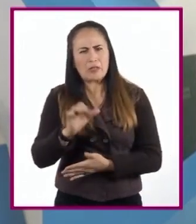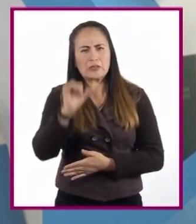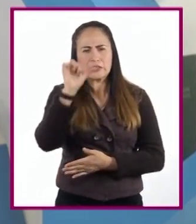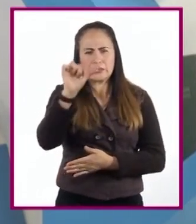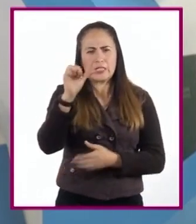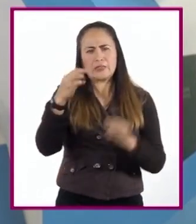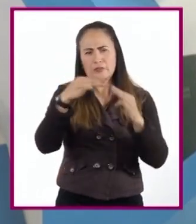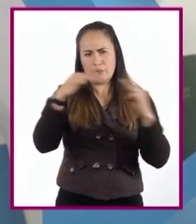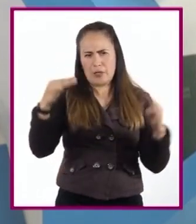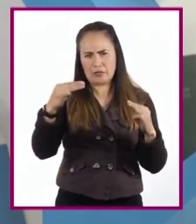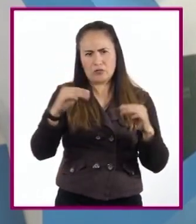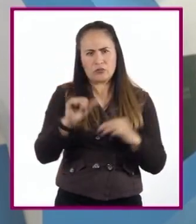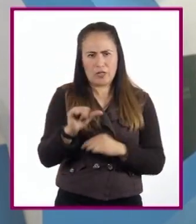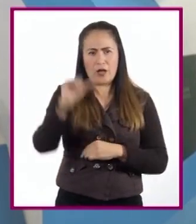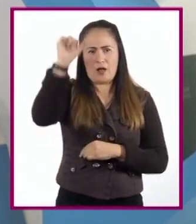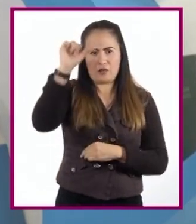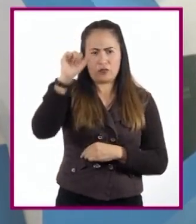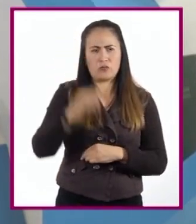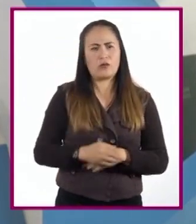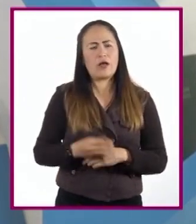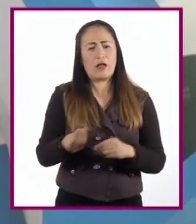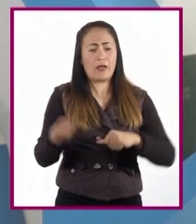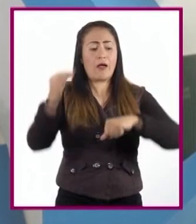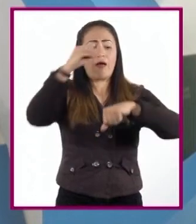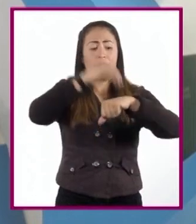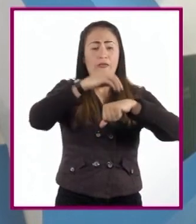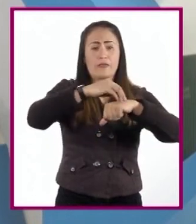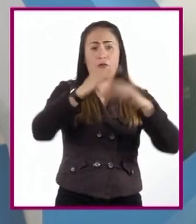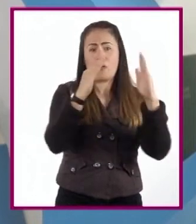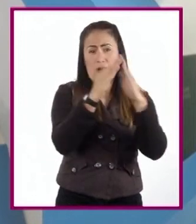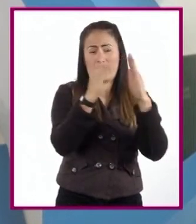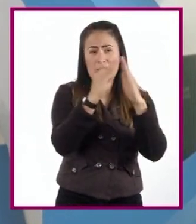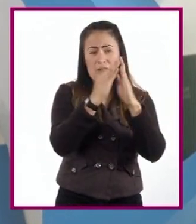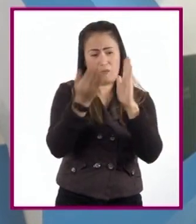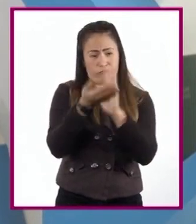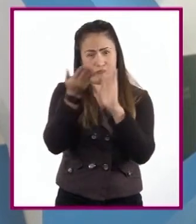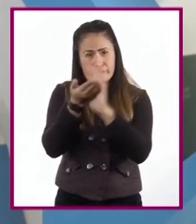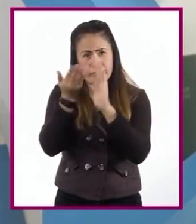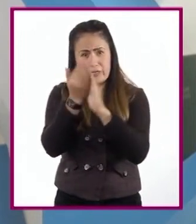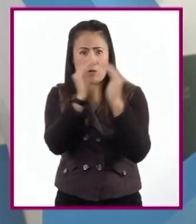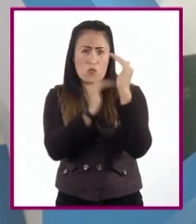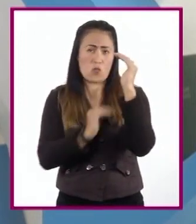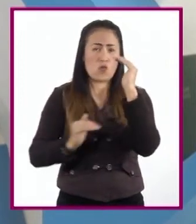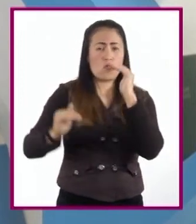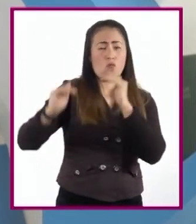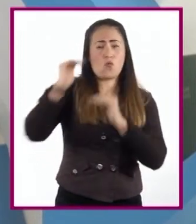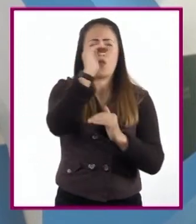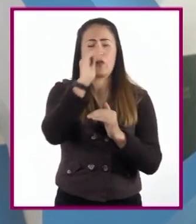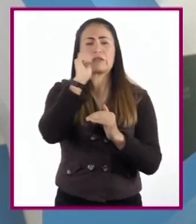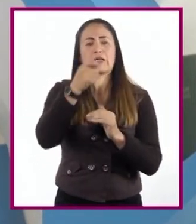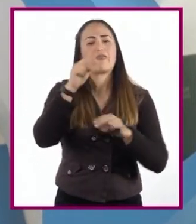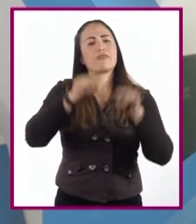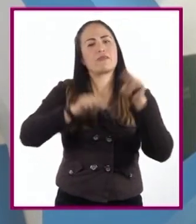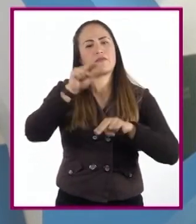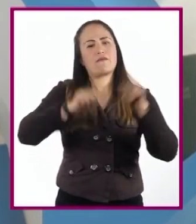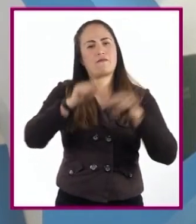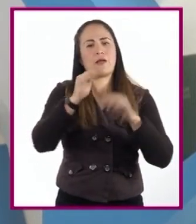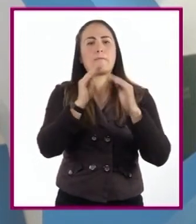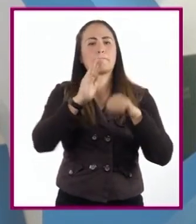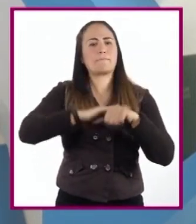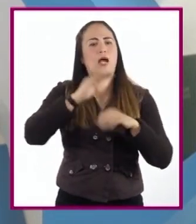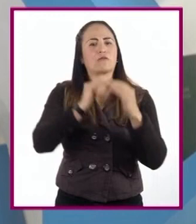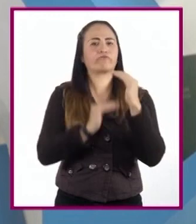altura, en cuya cima se construyeron viviendas que, al estar en un nivel más elevado, indicaban su jerarquía. El hallazgo